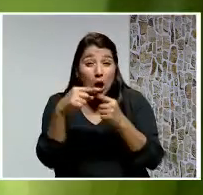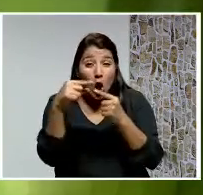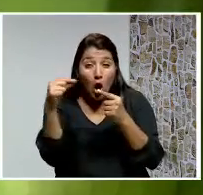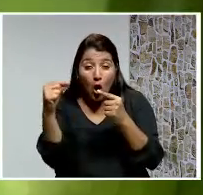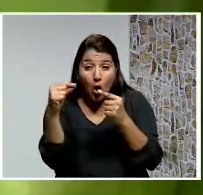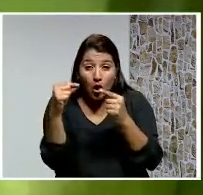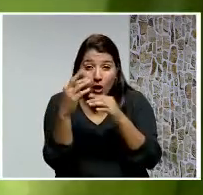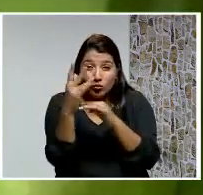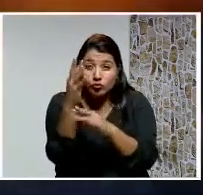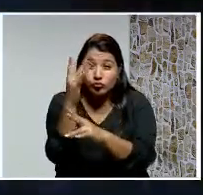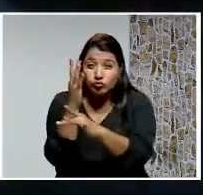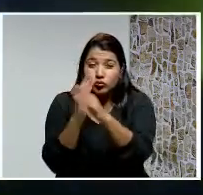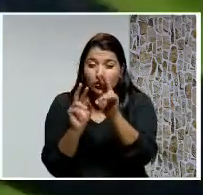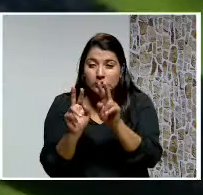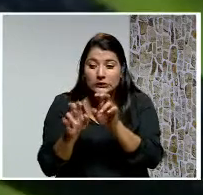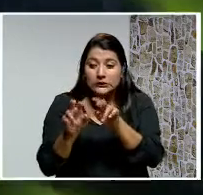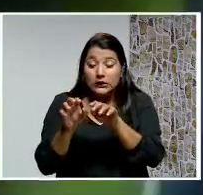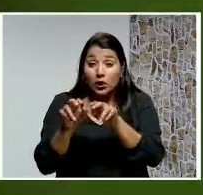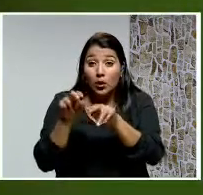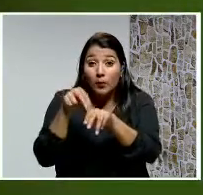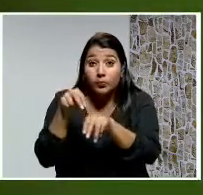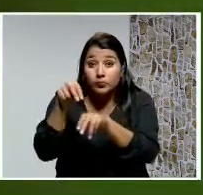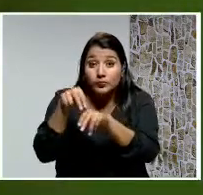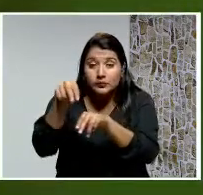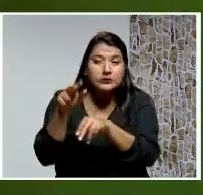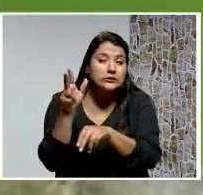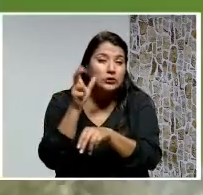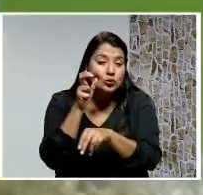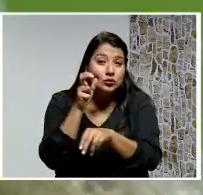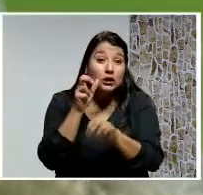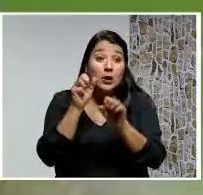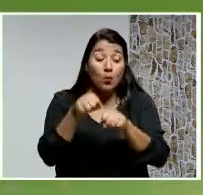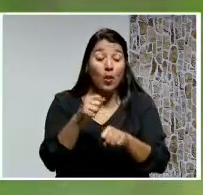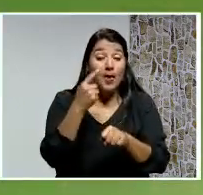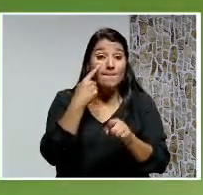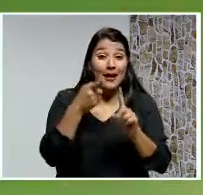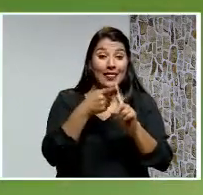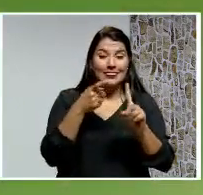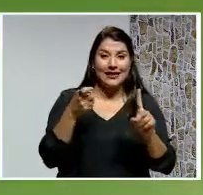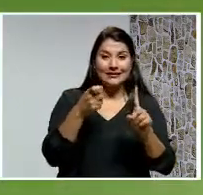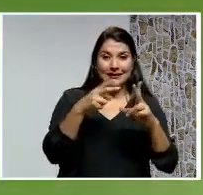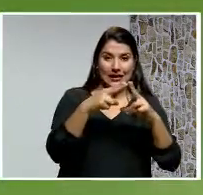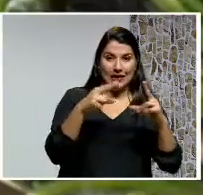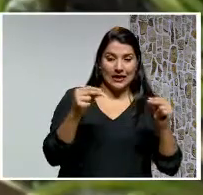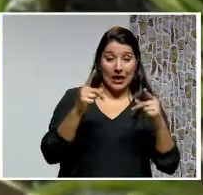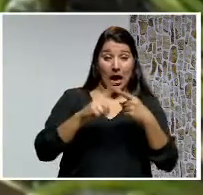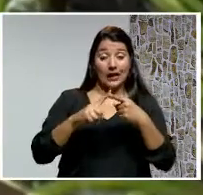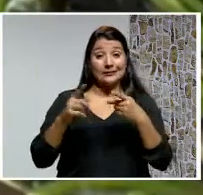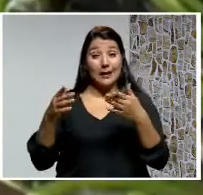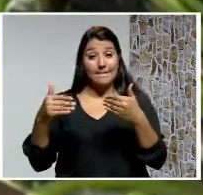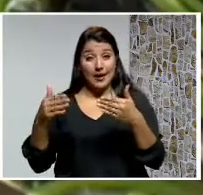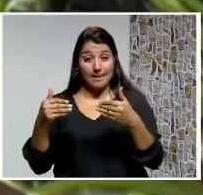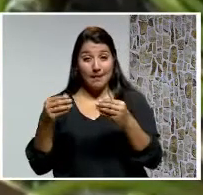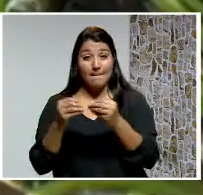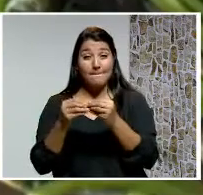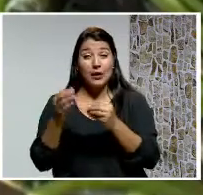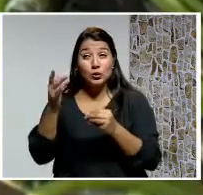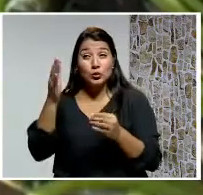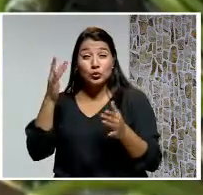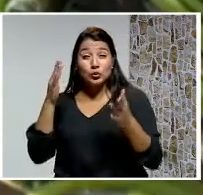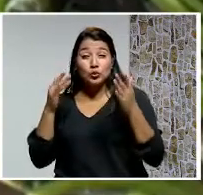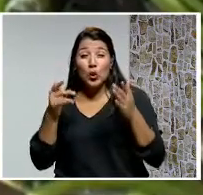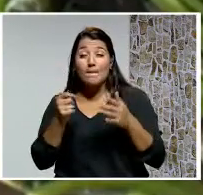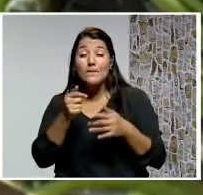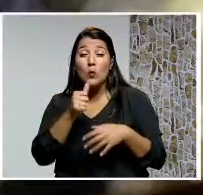pequeñas se pueden apreciar en el Caribe, desde Nicaragua hasta Panamá, normalmente en los bosques húmedos y zonas